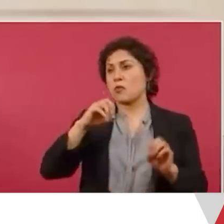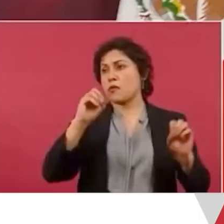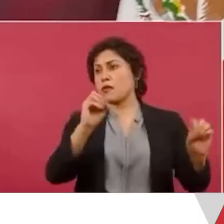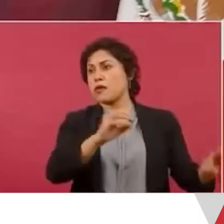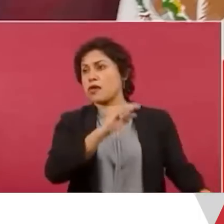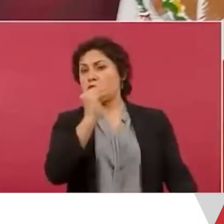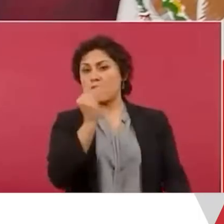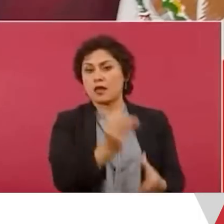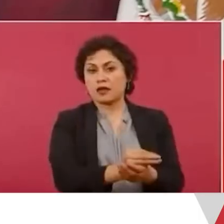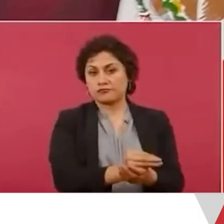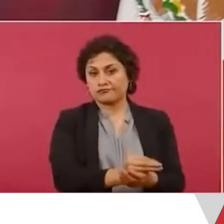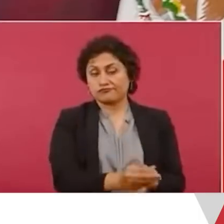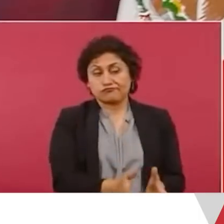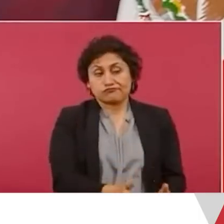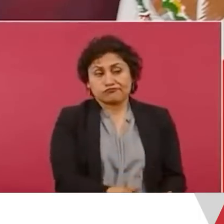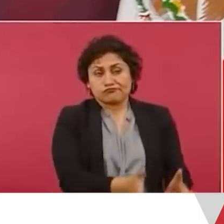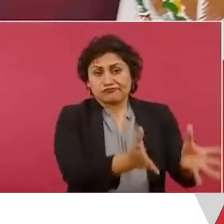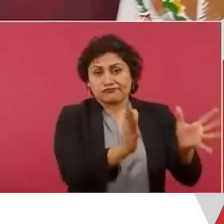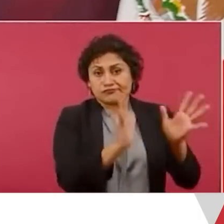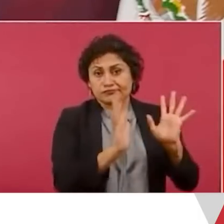crecer